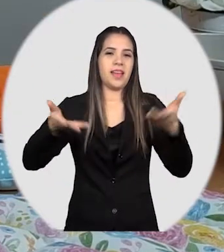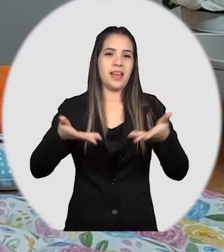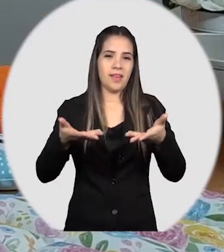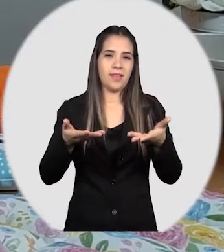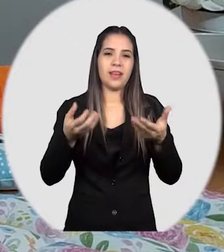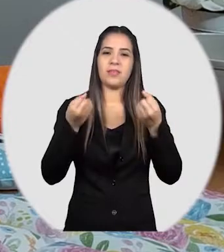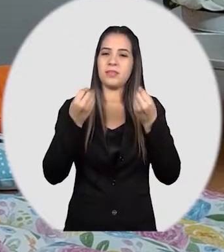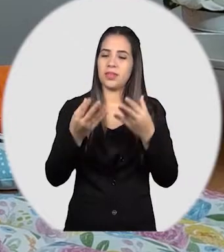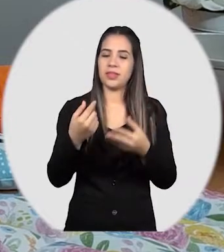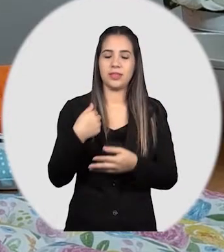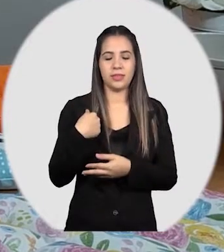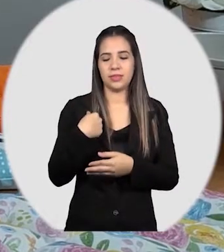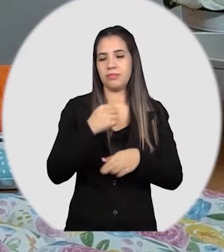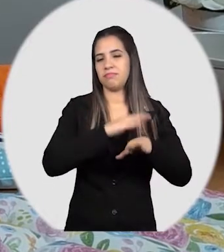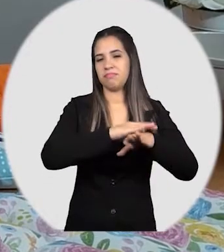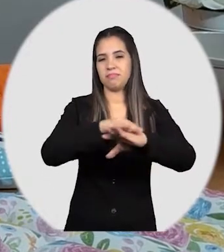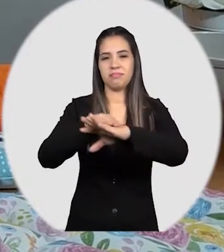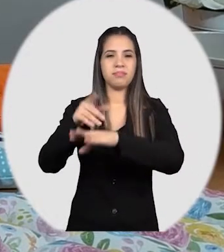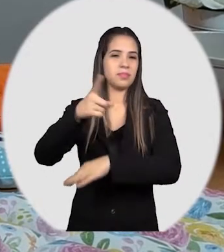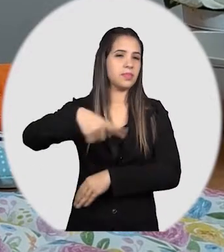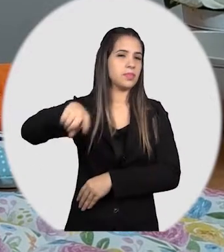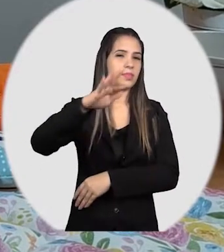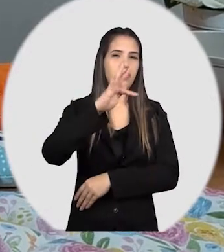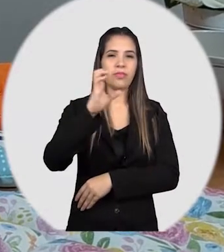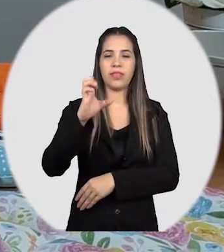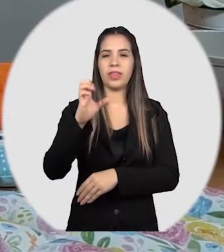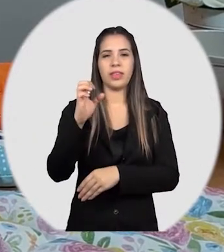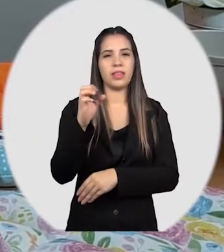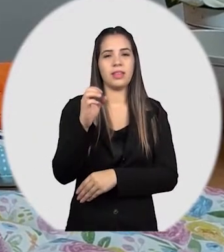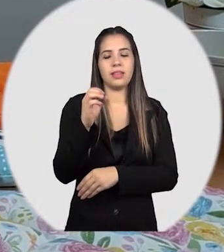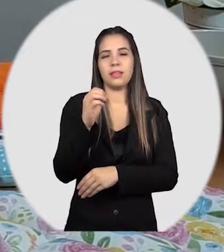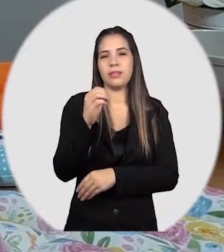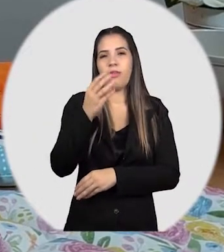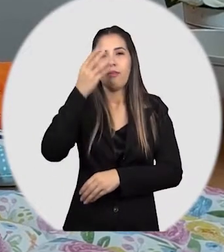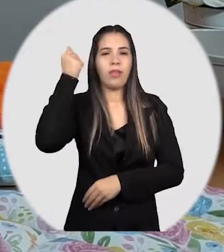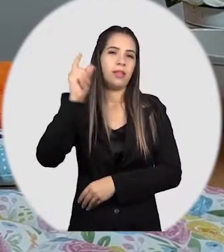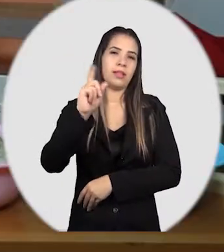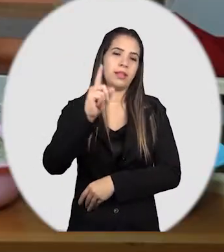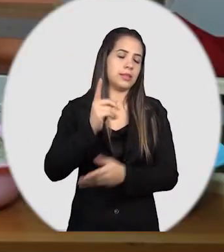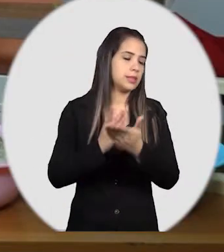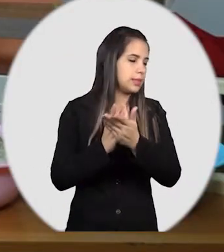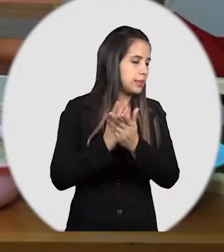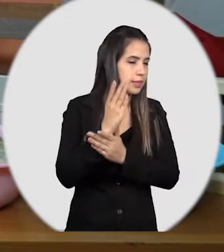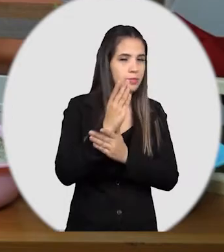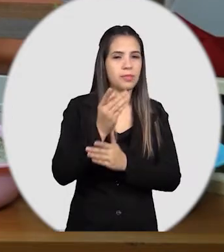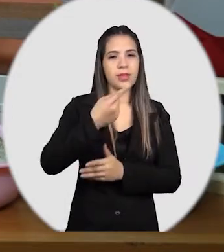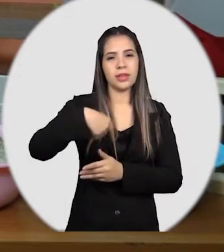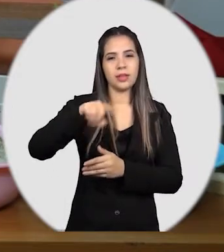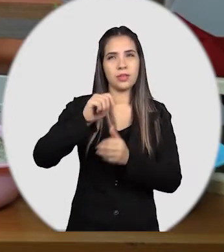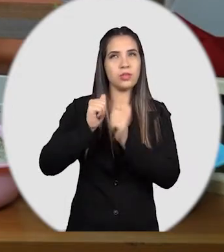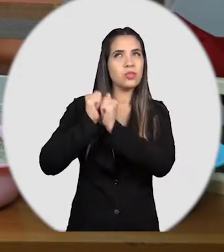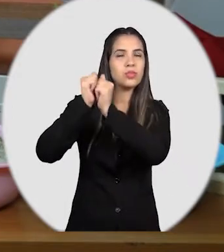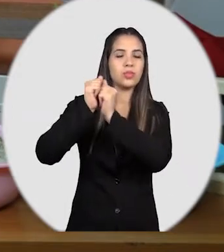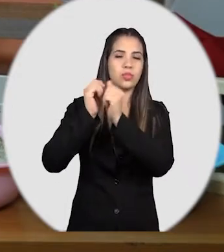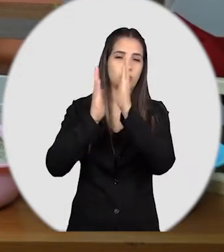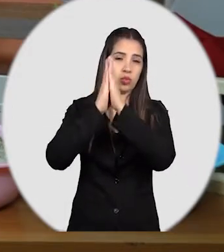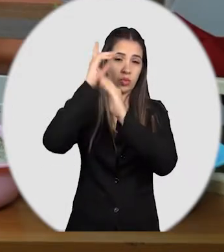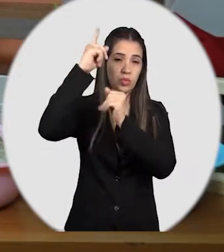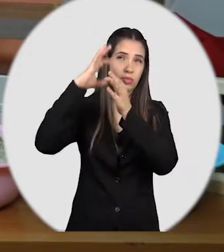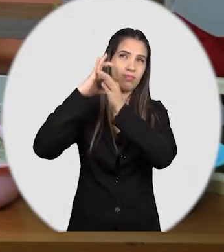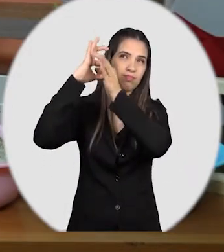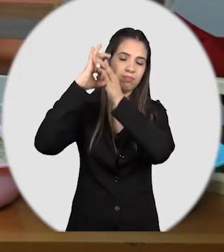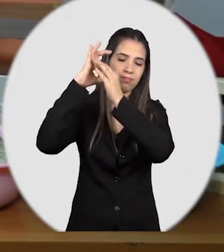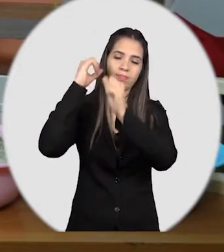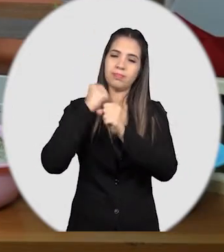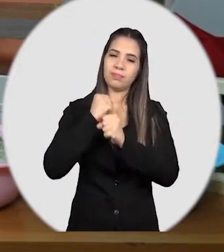nunca hay que perder la fe, siempre hay que agarrarnos de la mano de Dios en todo momento. Y también quiero dar un agradecimiento